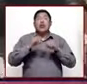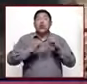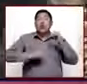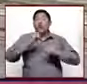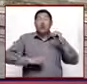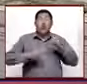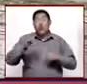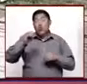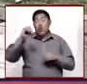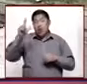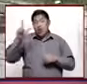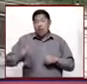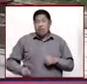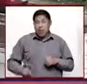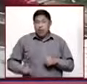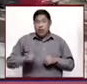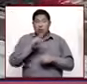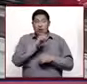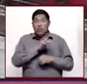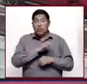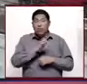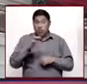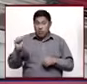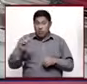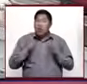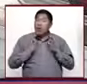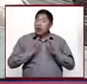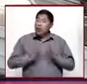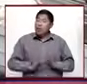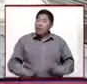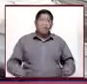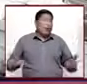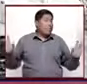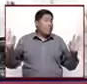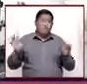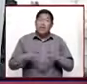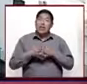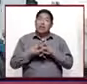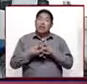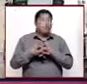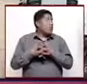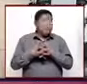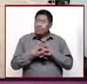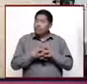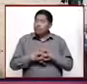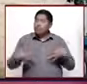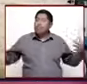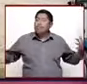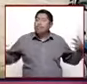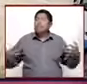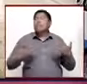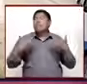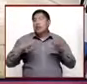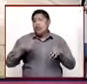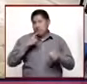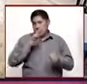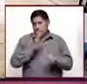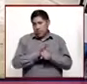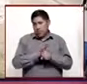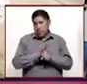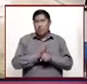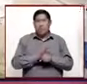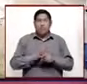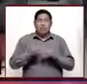habilitados por la carretera nueva. No se tiene ningún punto de bloqueo en la jurisdicción de Santa Cruz. Sí, se han comprometido de que se iba a subir